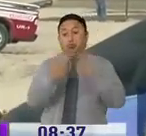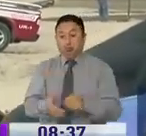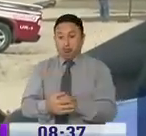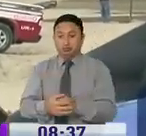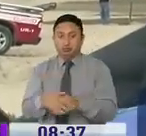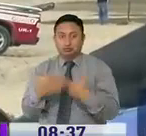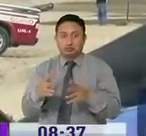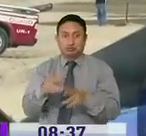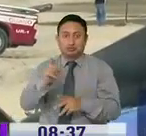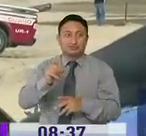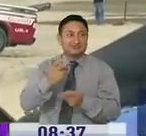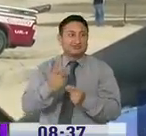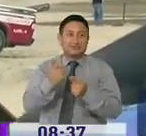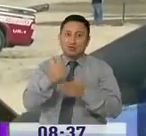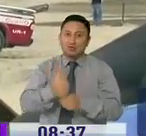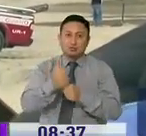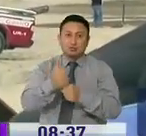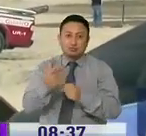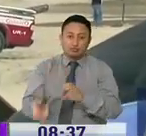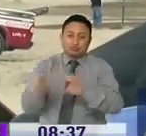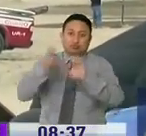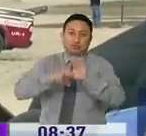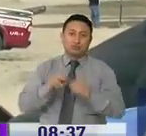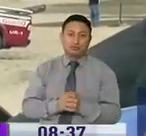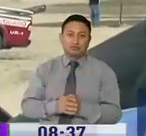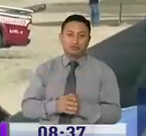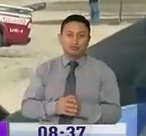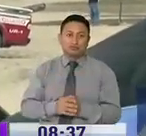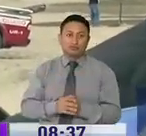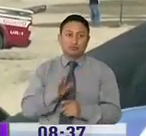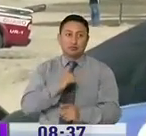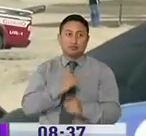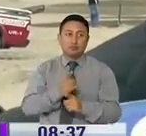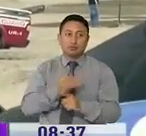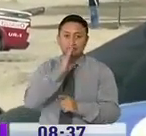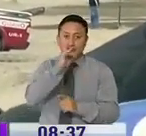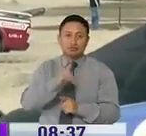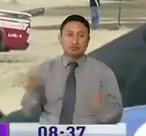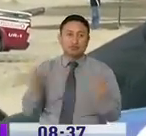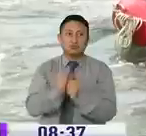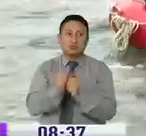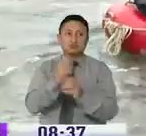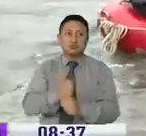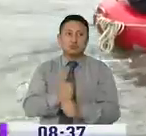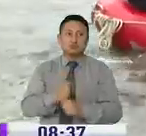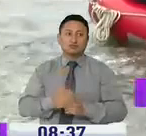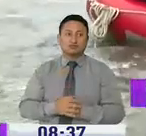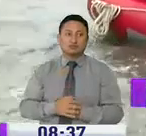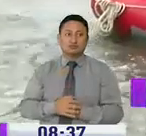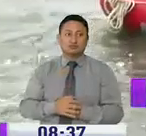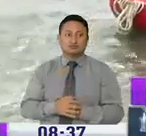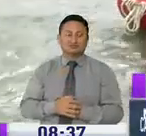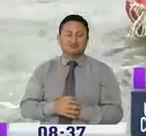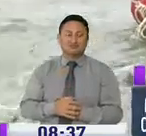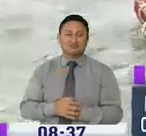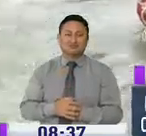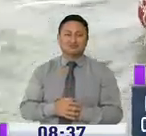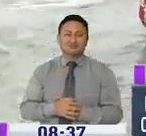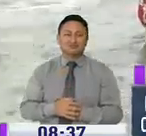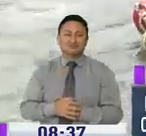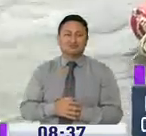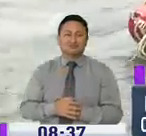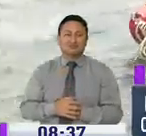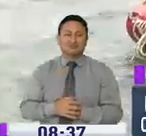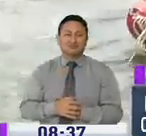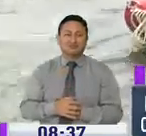y tenemos que recuperarnos al bote, entonces por eso bajamos siempre con seguridad. Esperan que de alguna manera el